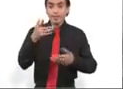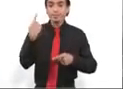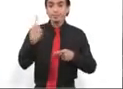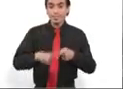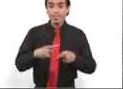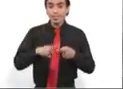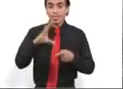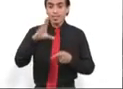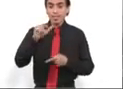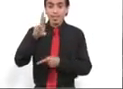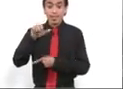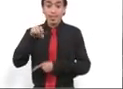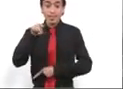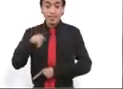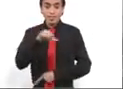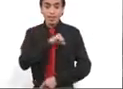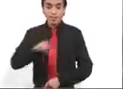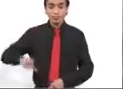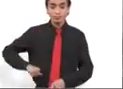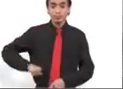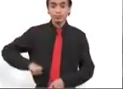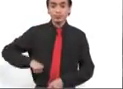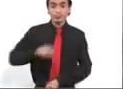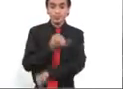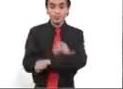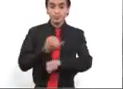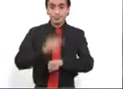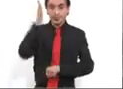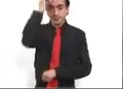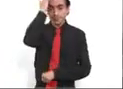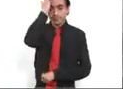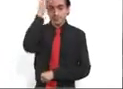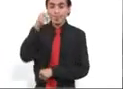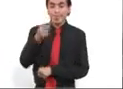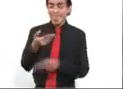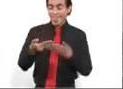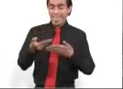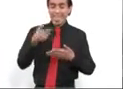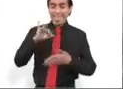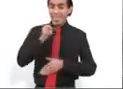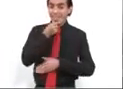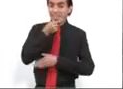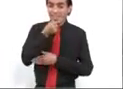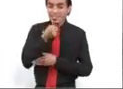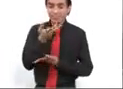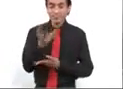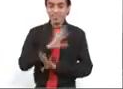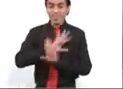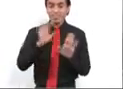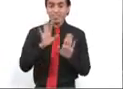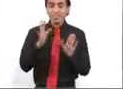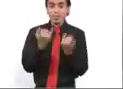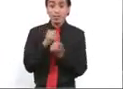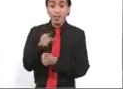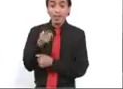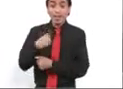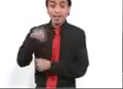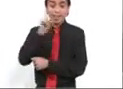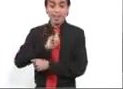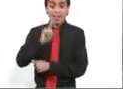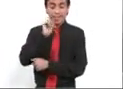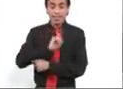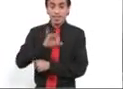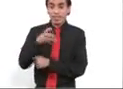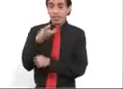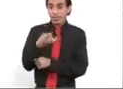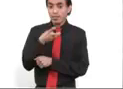alcaldesa de Iztapalapa. Ya la escucharon ustedes, ella pues ha dedicado su vida a